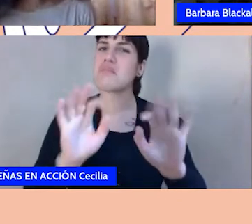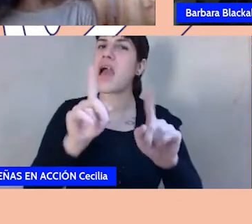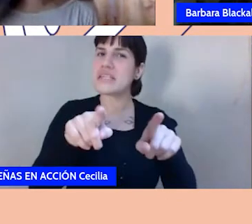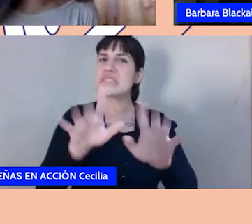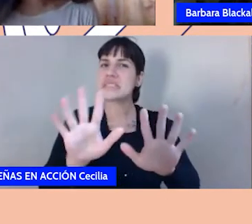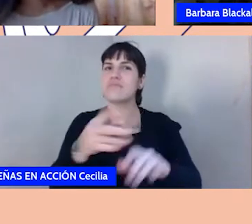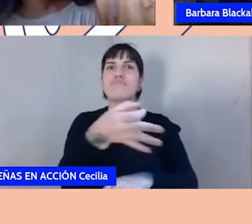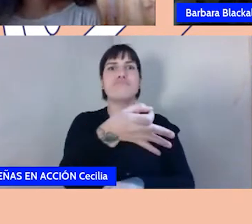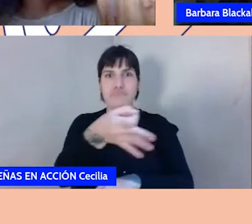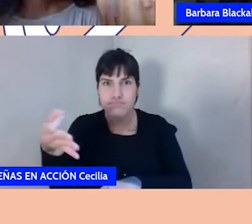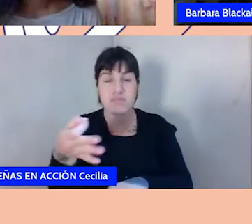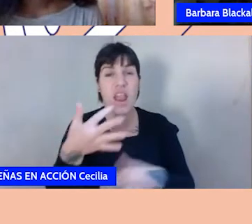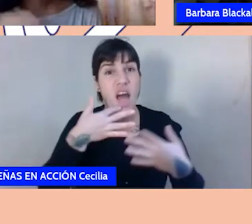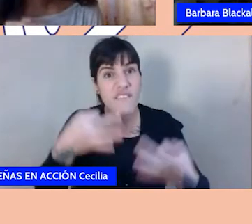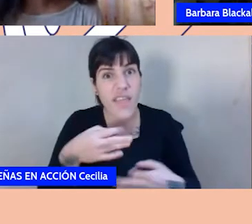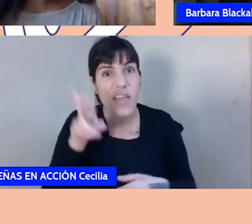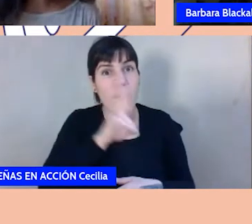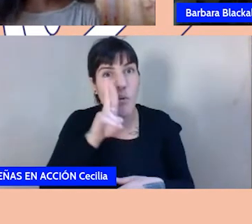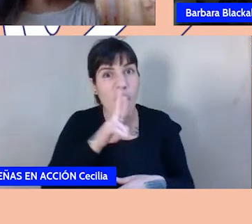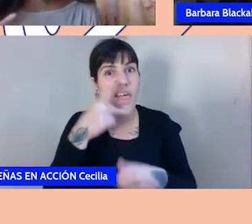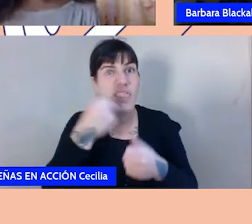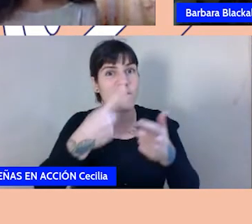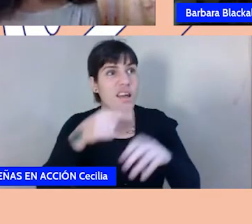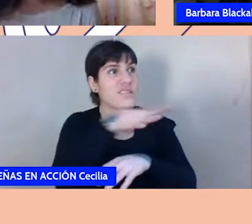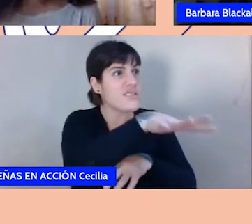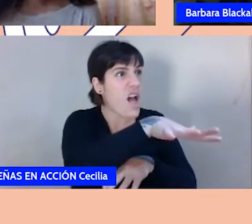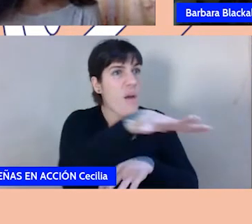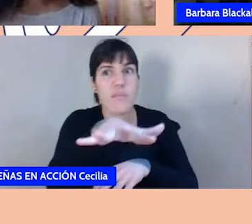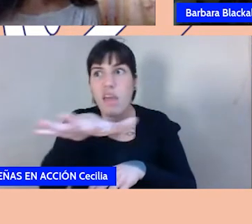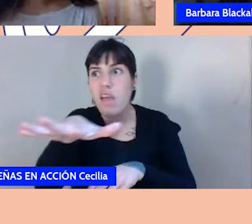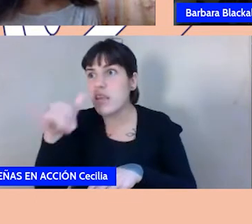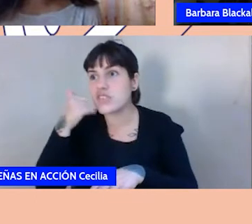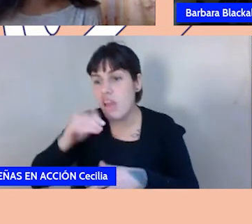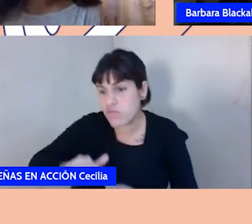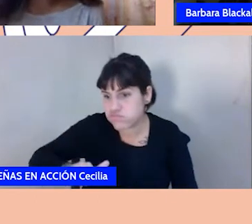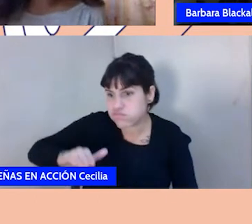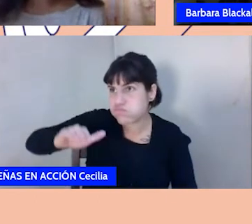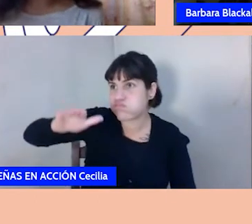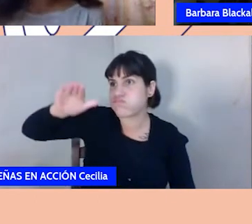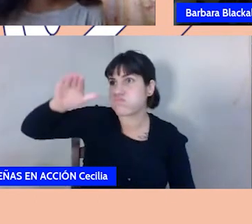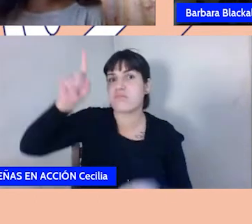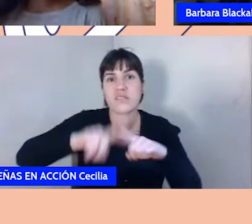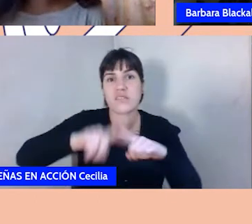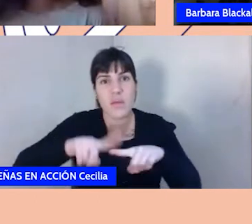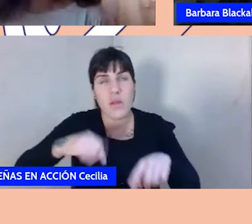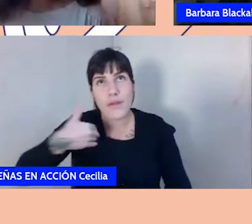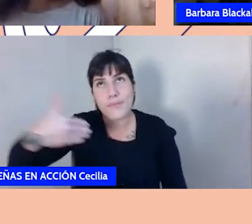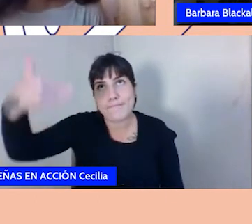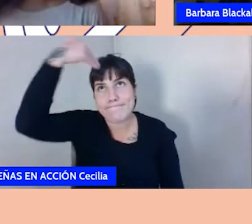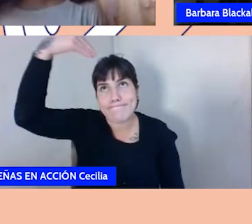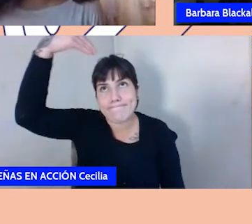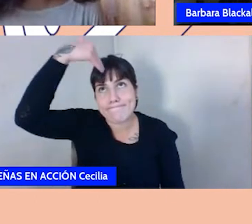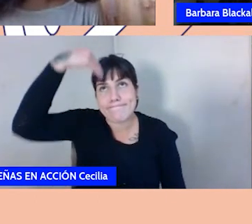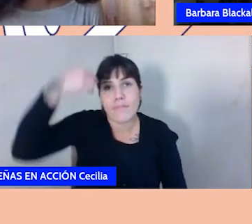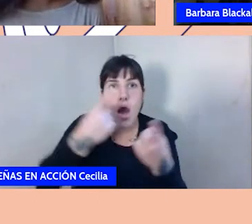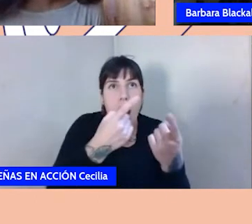en diferentes ambientes hemos crecido y tenemos comportamientos que a veces son patrones de cosas que aprendimos